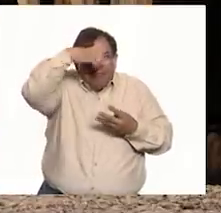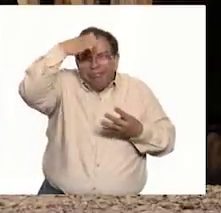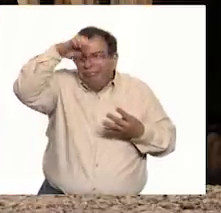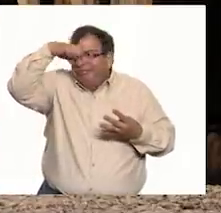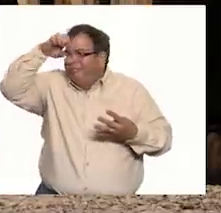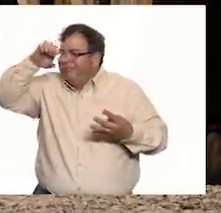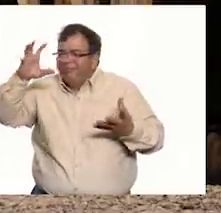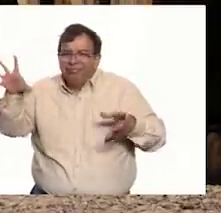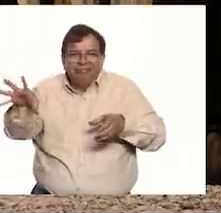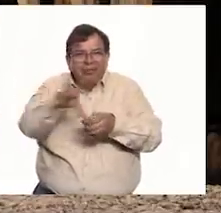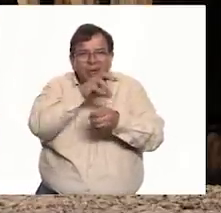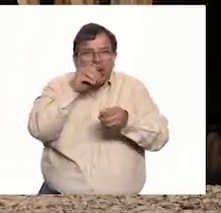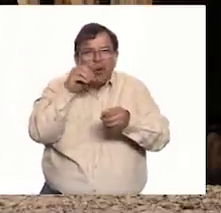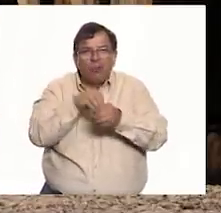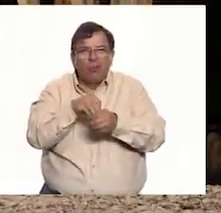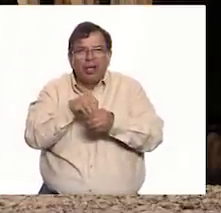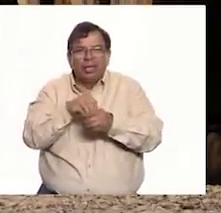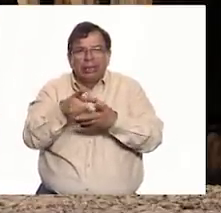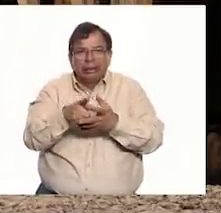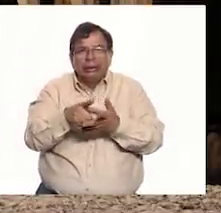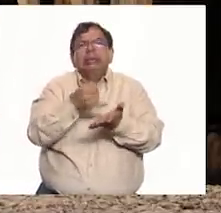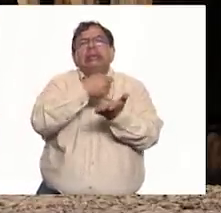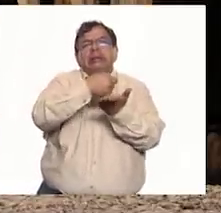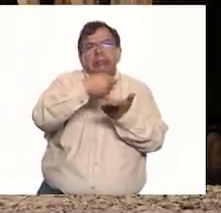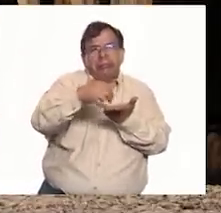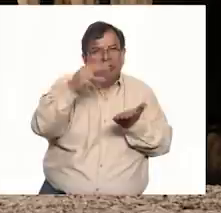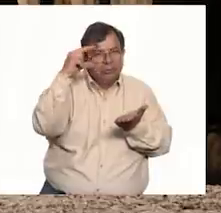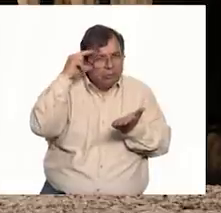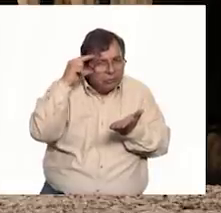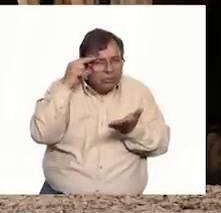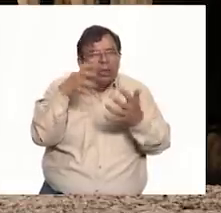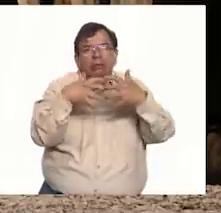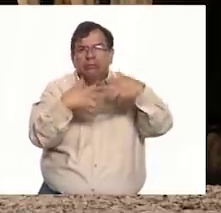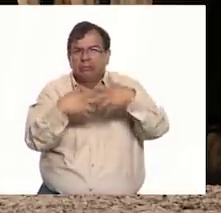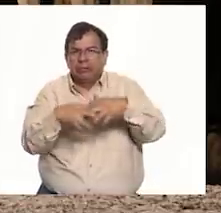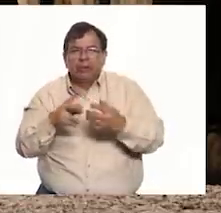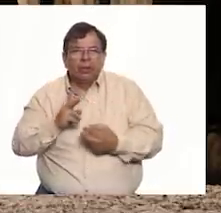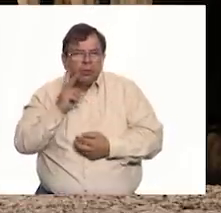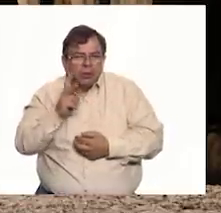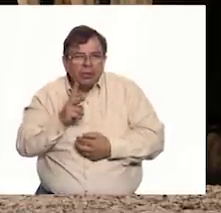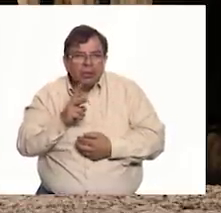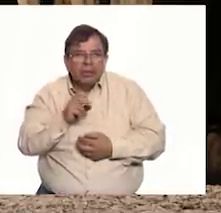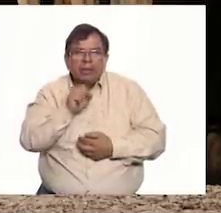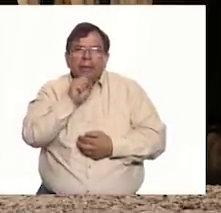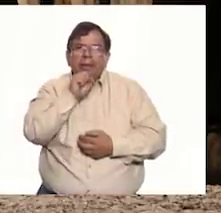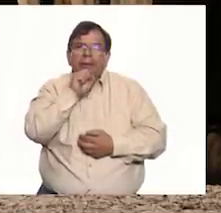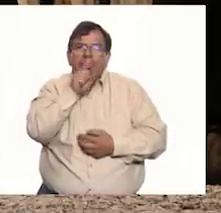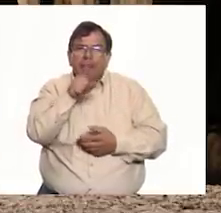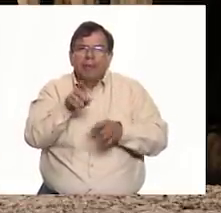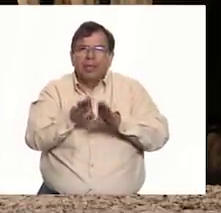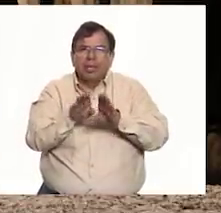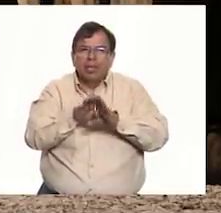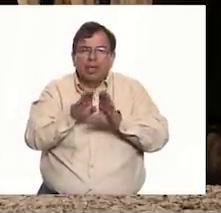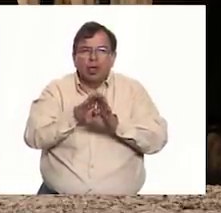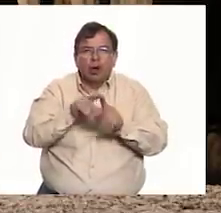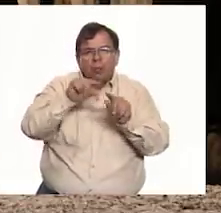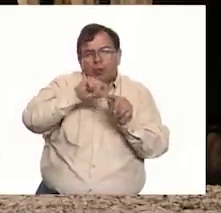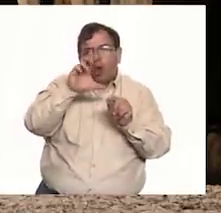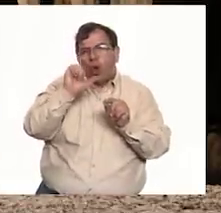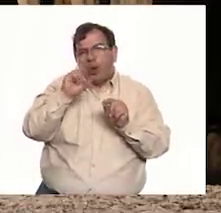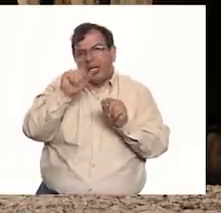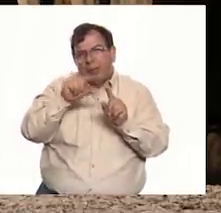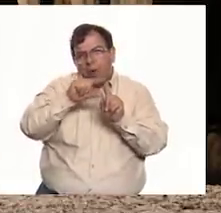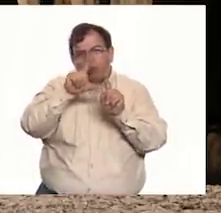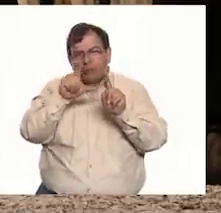que, además de involucrar el cultivo de vid y fabricación de vino, incluye el cultivo de olivos,